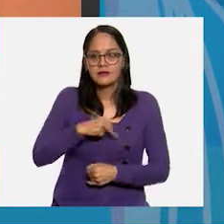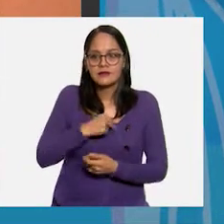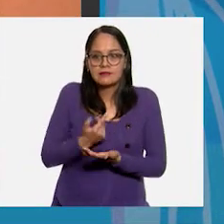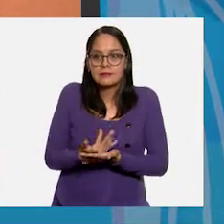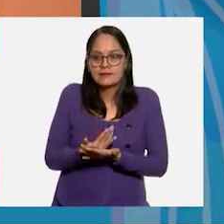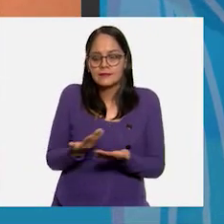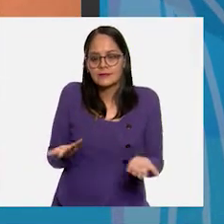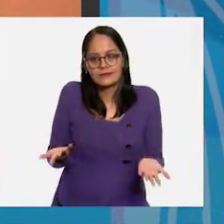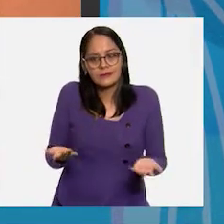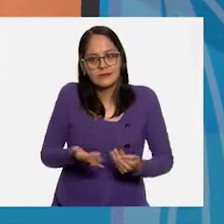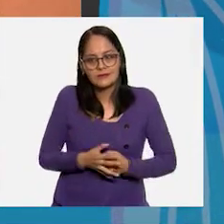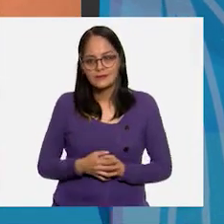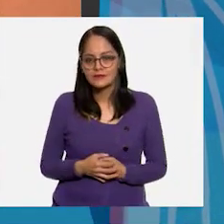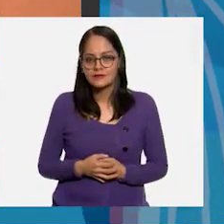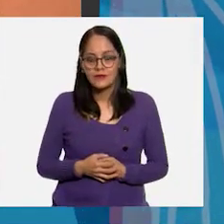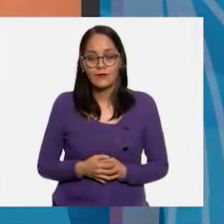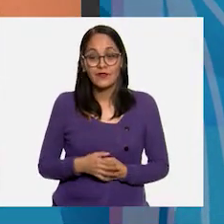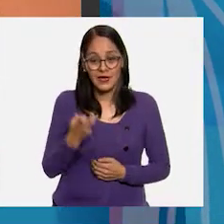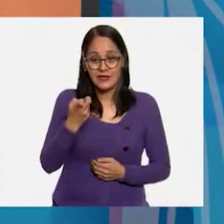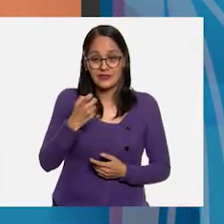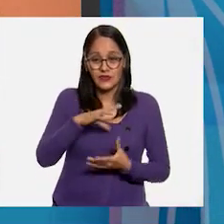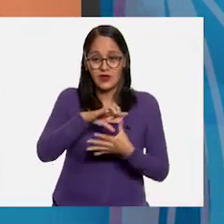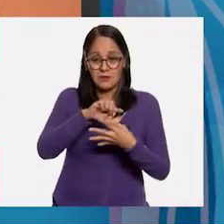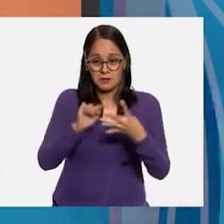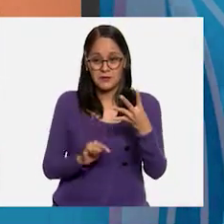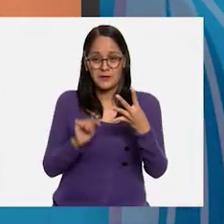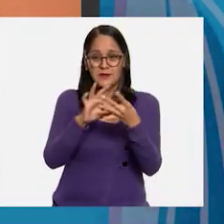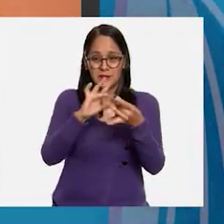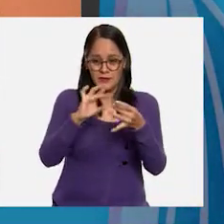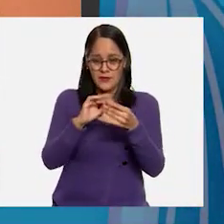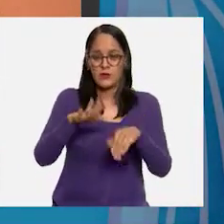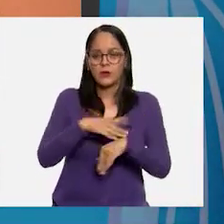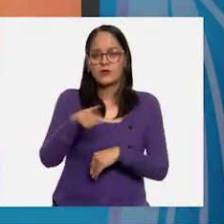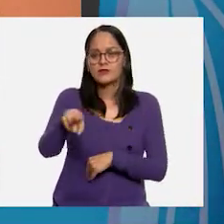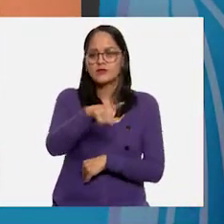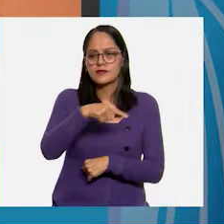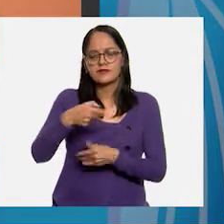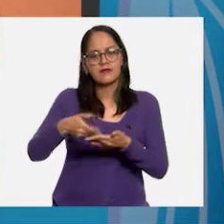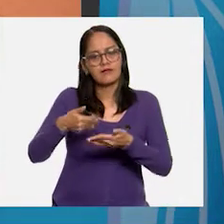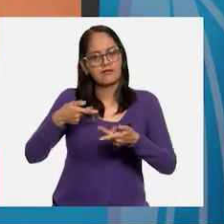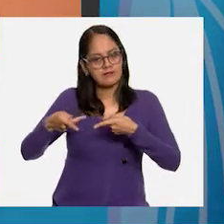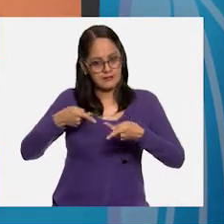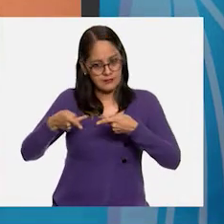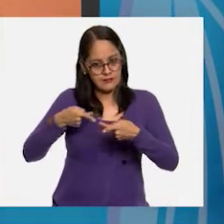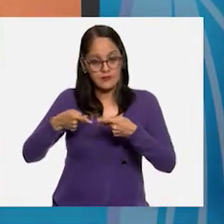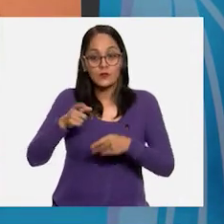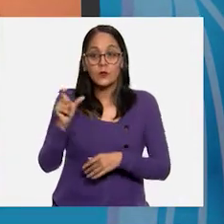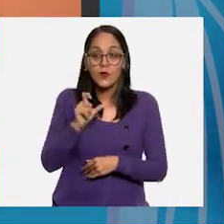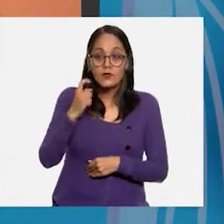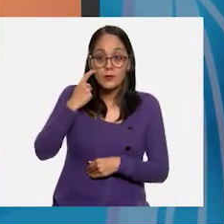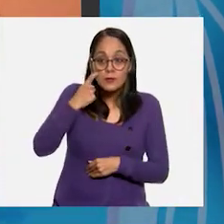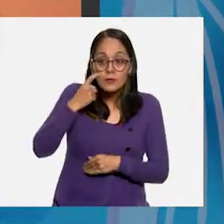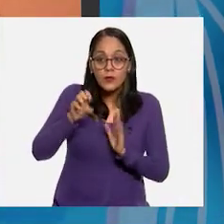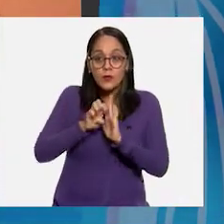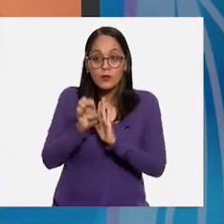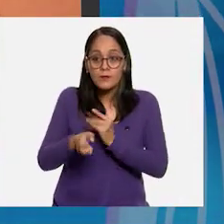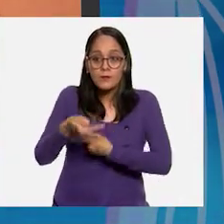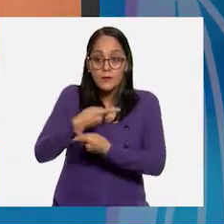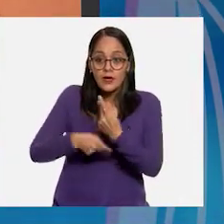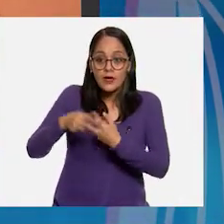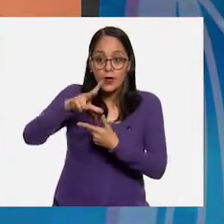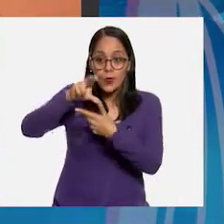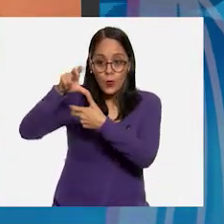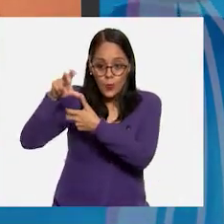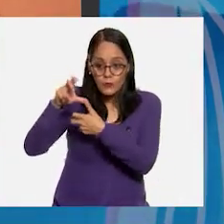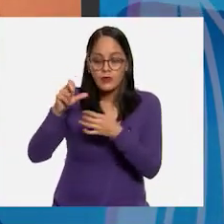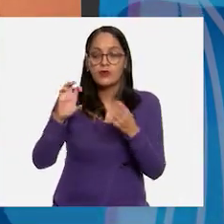les cuento. Entonces, todo esto les comparto para que tomen sus precauciones para cuando sepan que va a llegar algún huracán